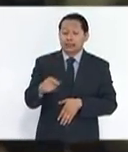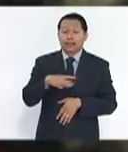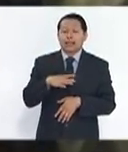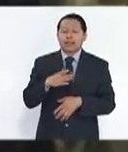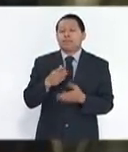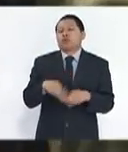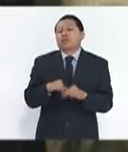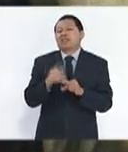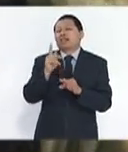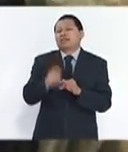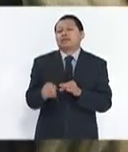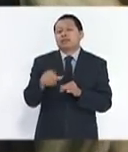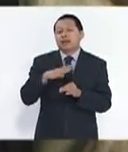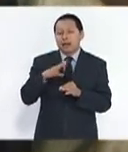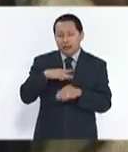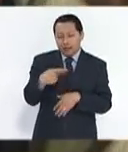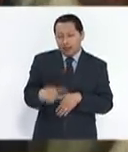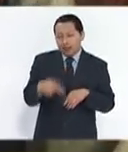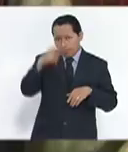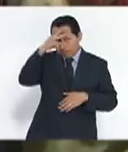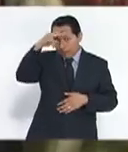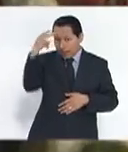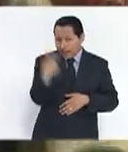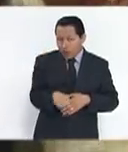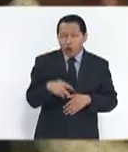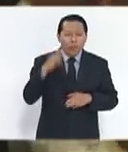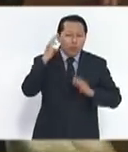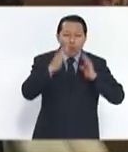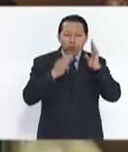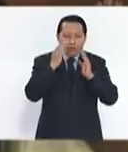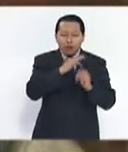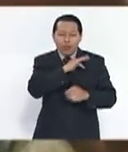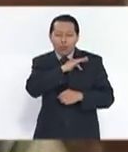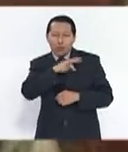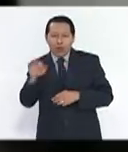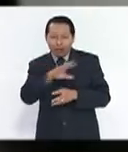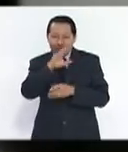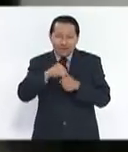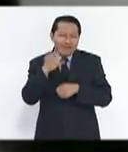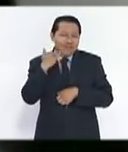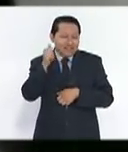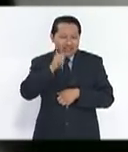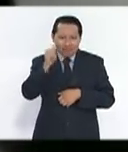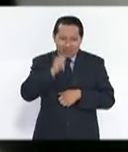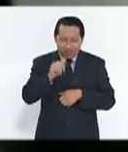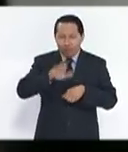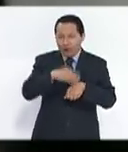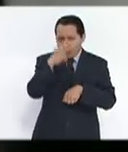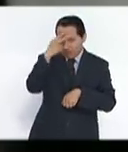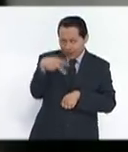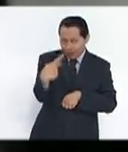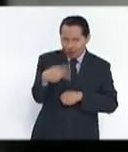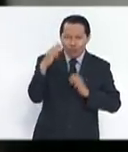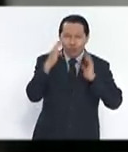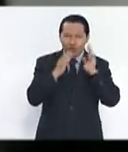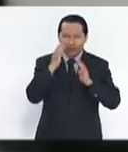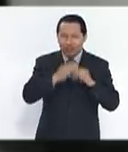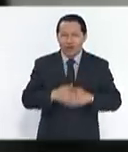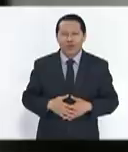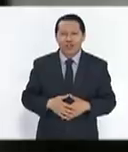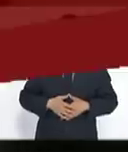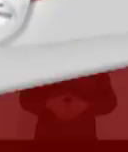pieza más del enorme acervo que hace de nuestro país un gran museo que puedes disfrutar en todo momento, porque México es tu